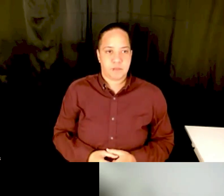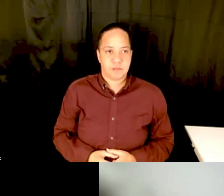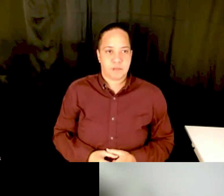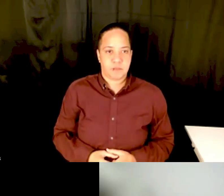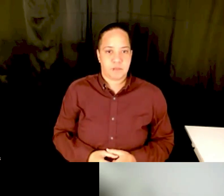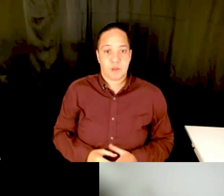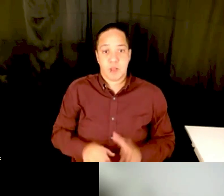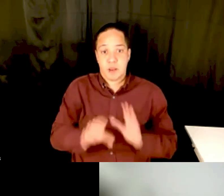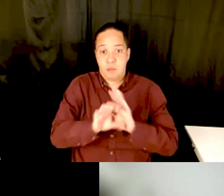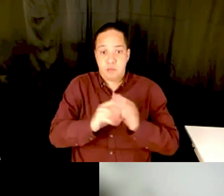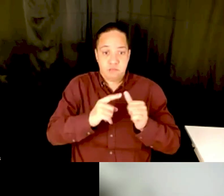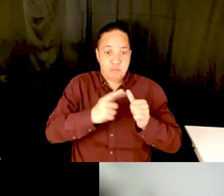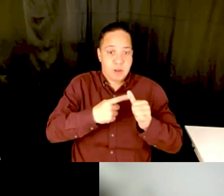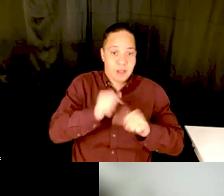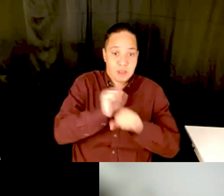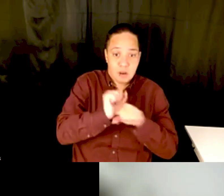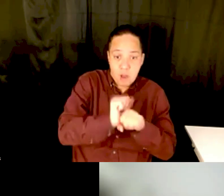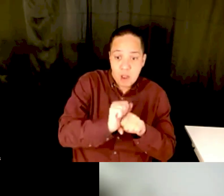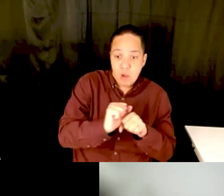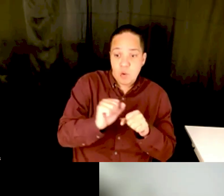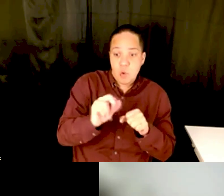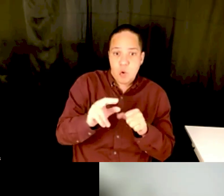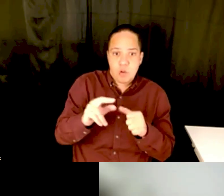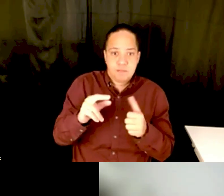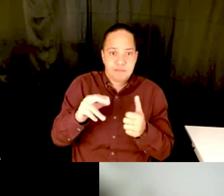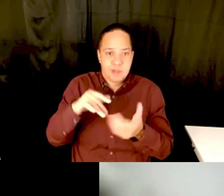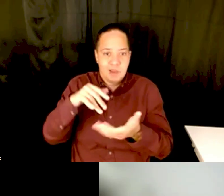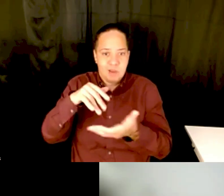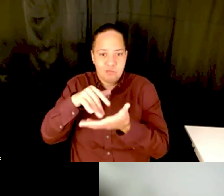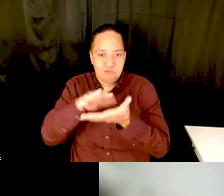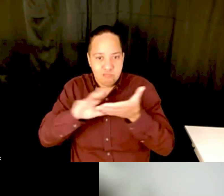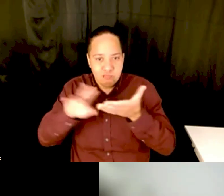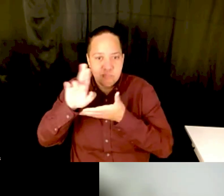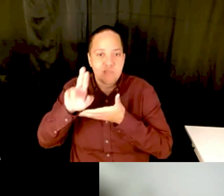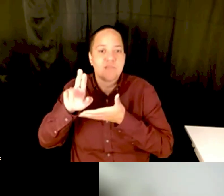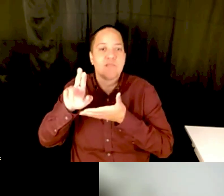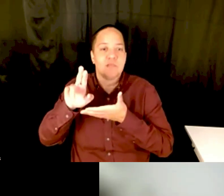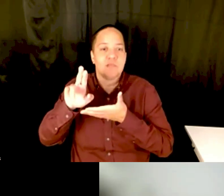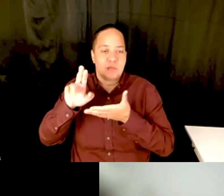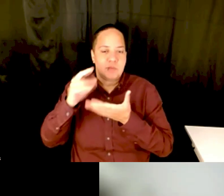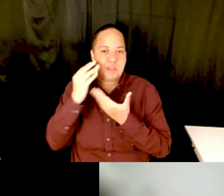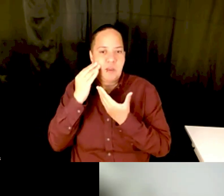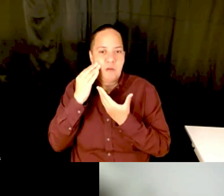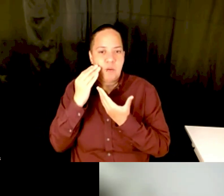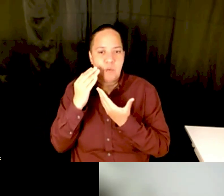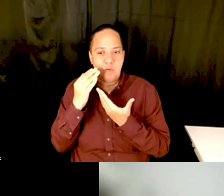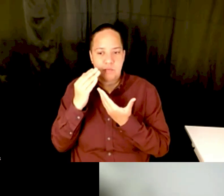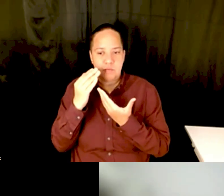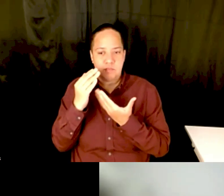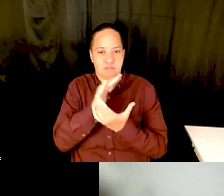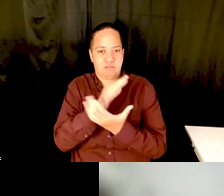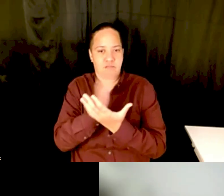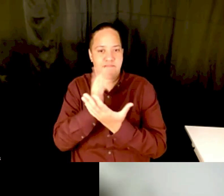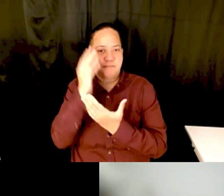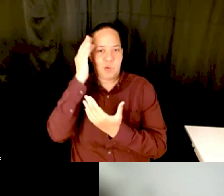primer trabajo, o la persona que va a tener estudios universitarios, ¿verdad? Porque sabemos que en el espectro de autismo las